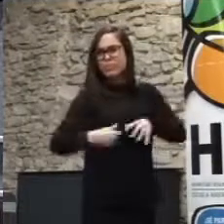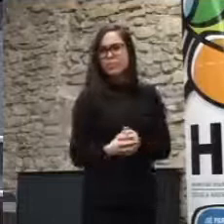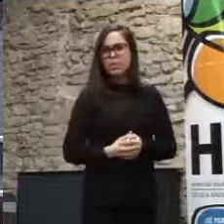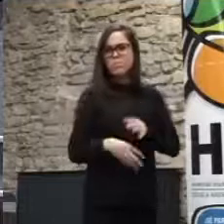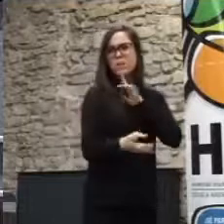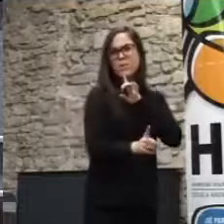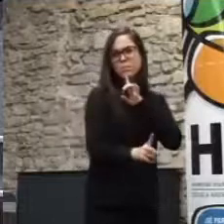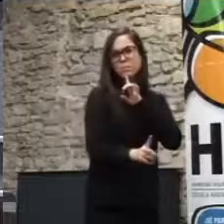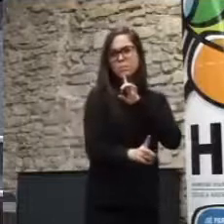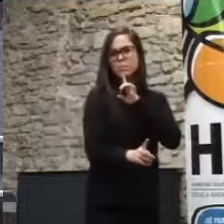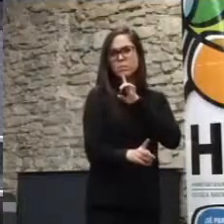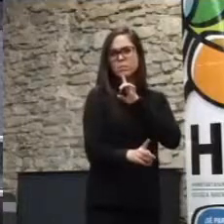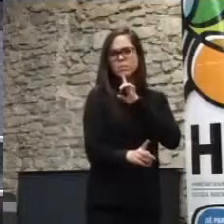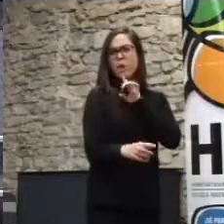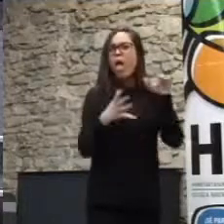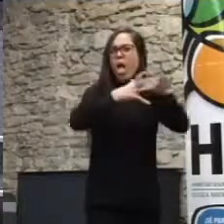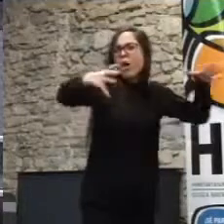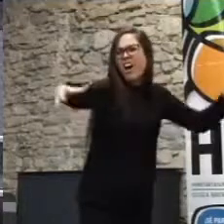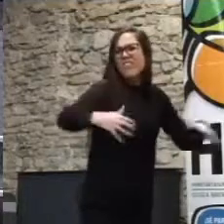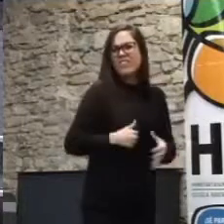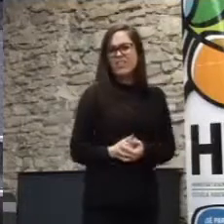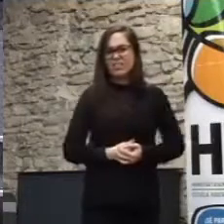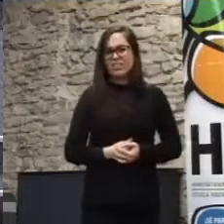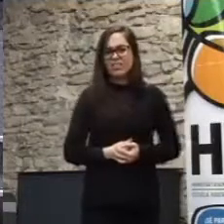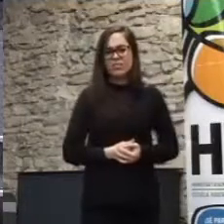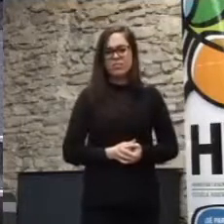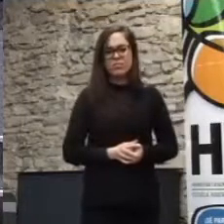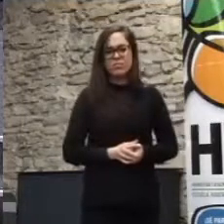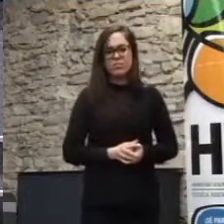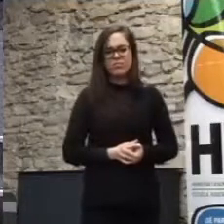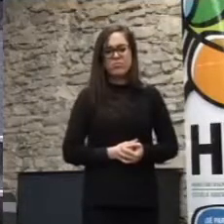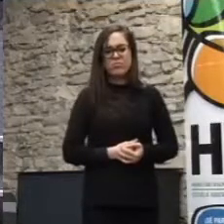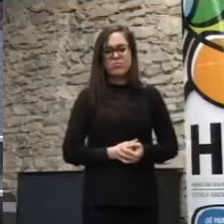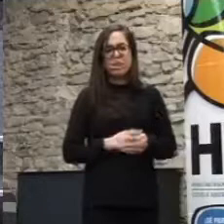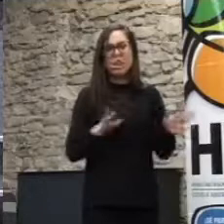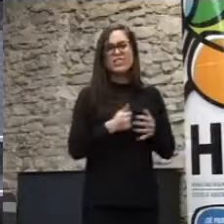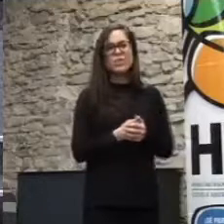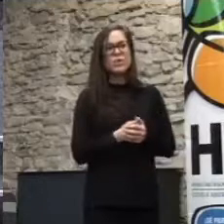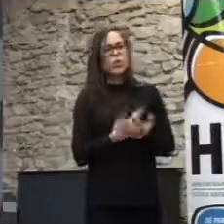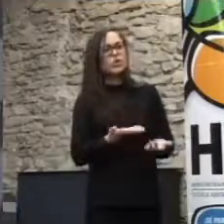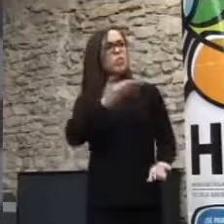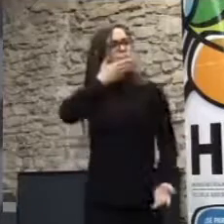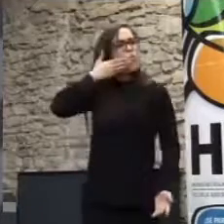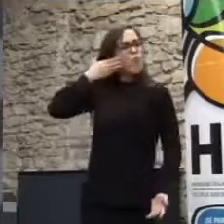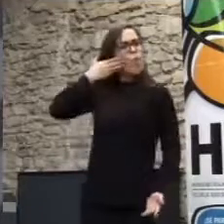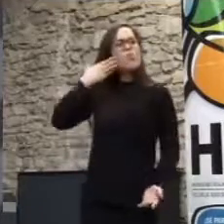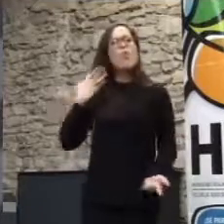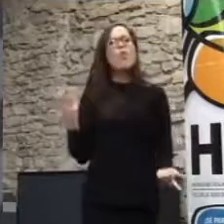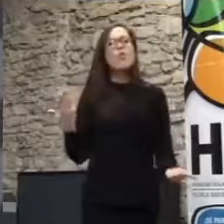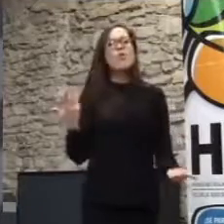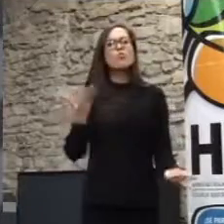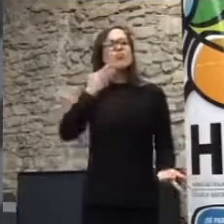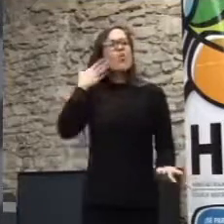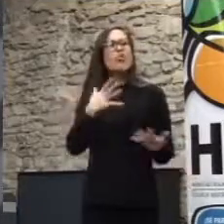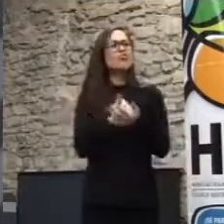ciudad demasiado grande para que la gente se vea más allá de los grandes, como decías, no, de ese orgullo exacerbado, todo